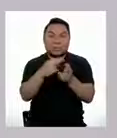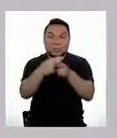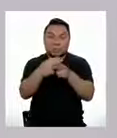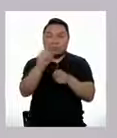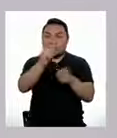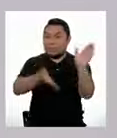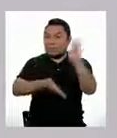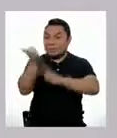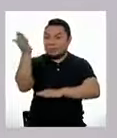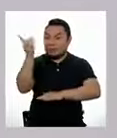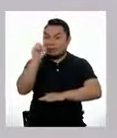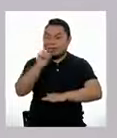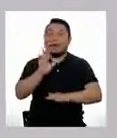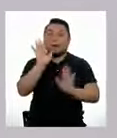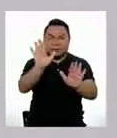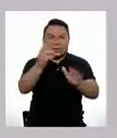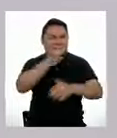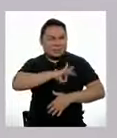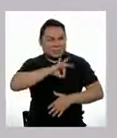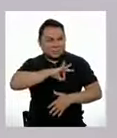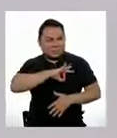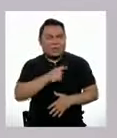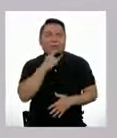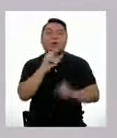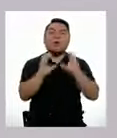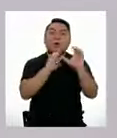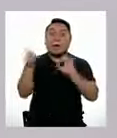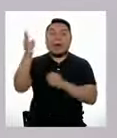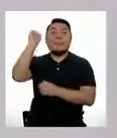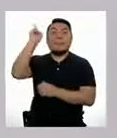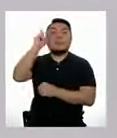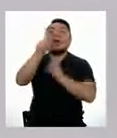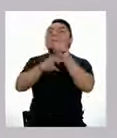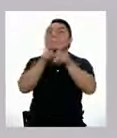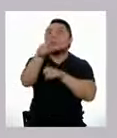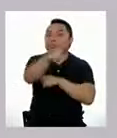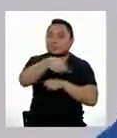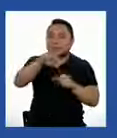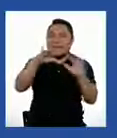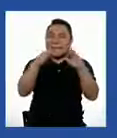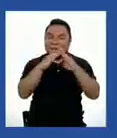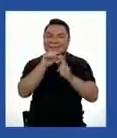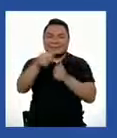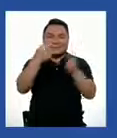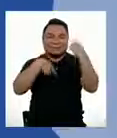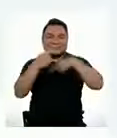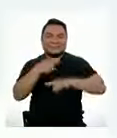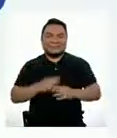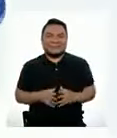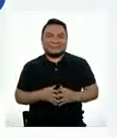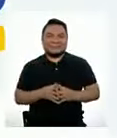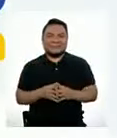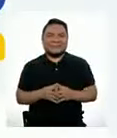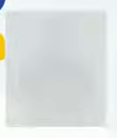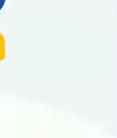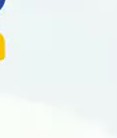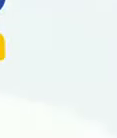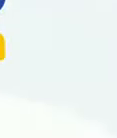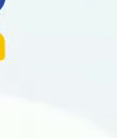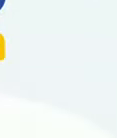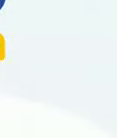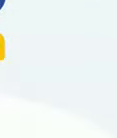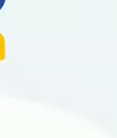y no se vayan muy lejos y aprovechen para conversar sobre la pregunta que la profesora nos ha dejado con quienes estén en casa. Ya regresamos.